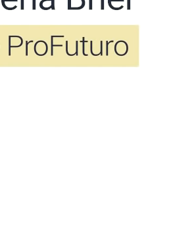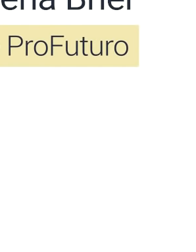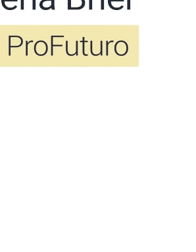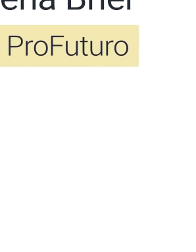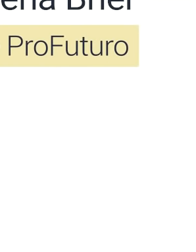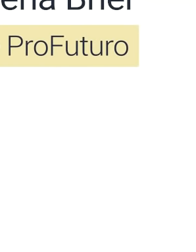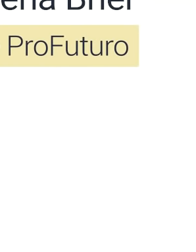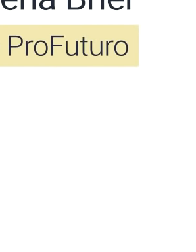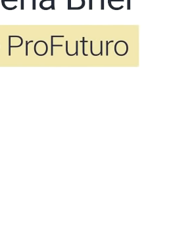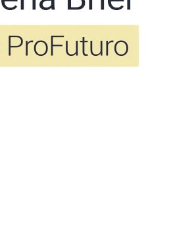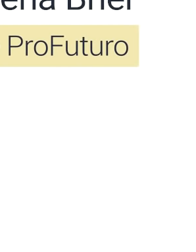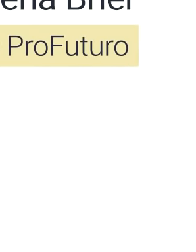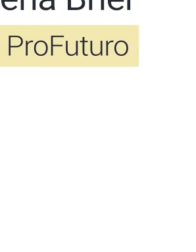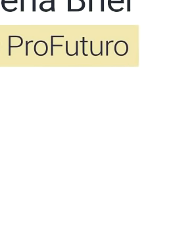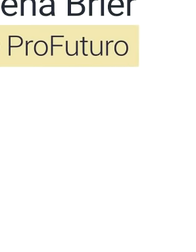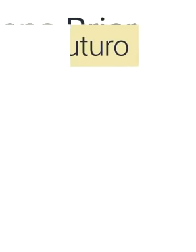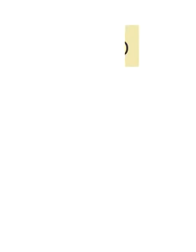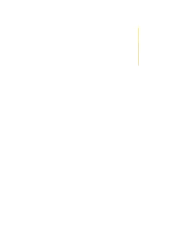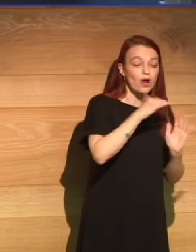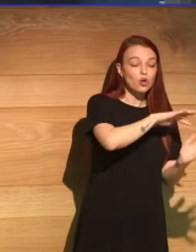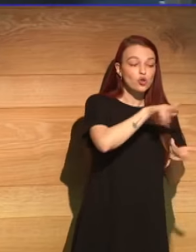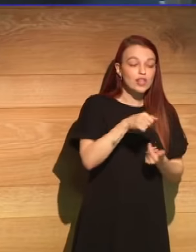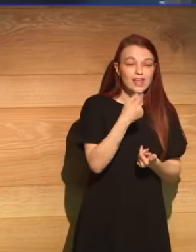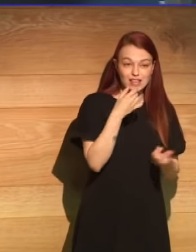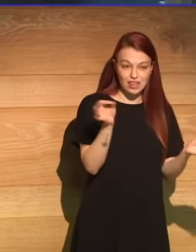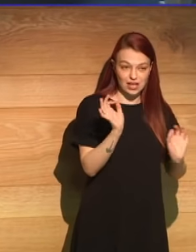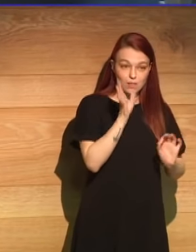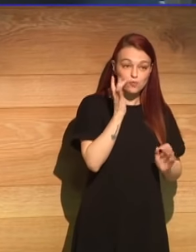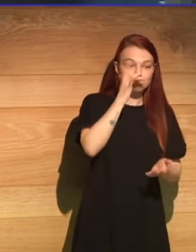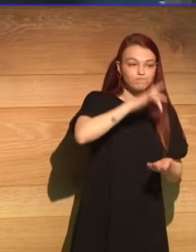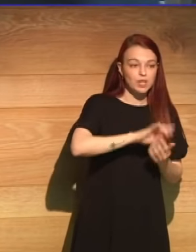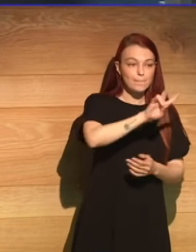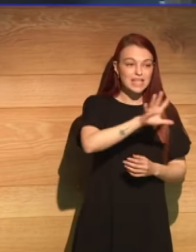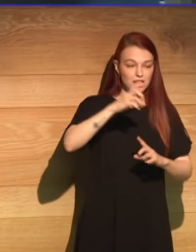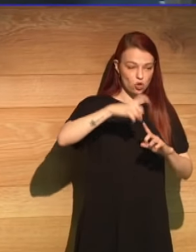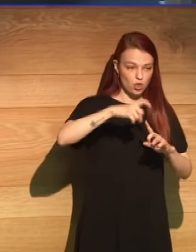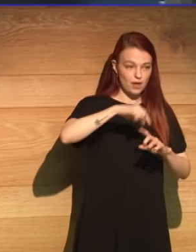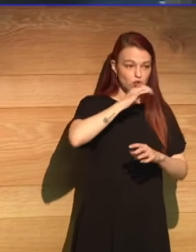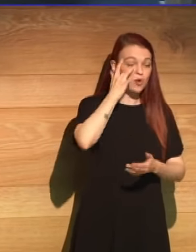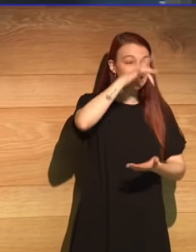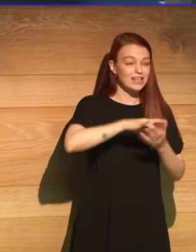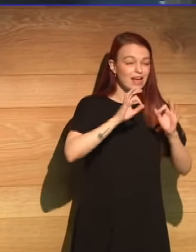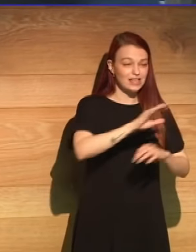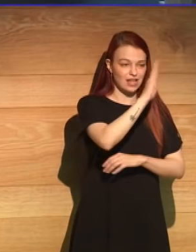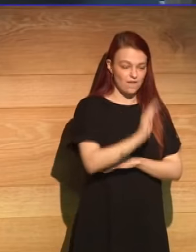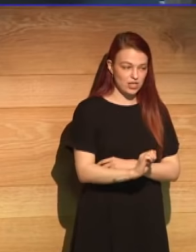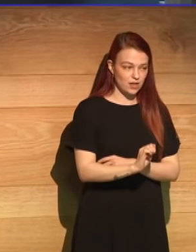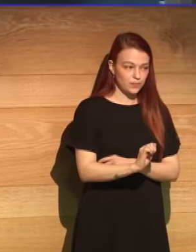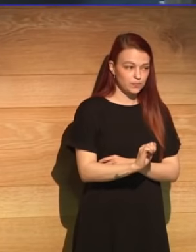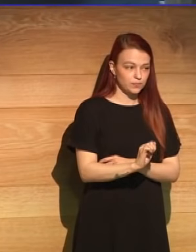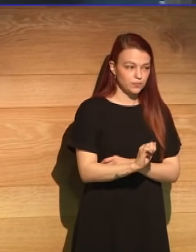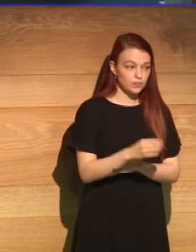estáis aquí y los que nos estáis viendo en streaming. Hoy es 25 de mayo y celebramos el Día de África. Este